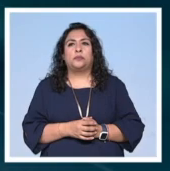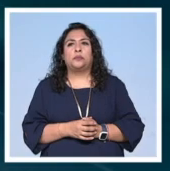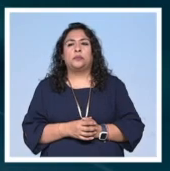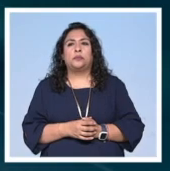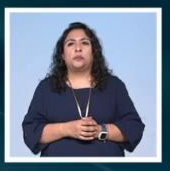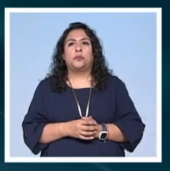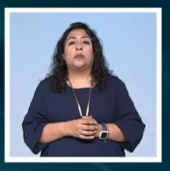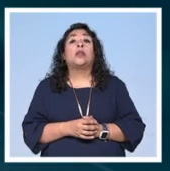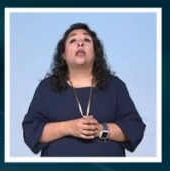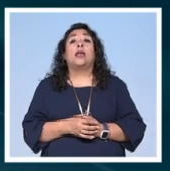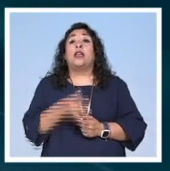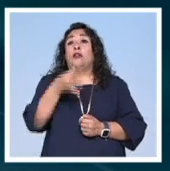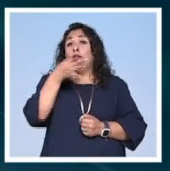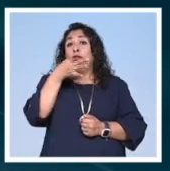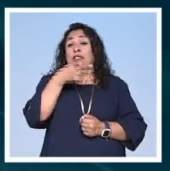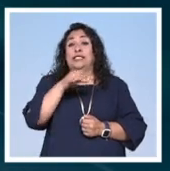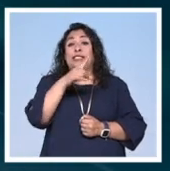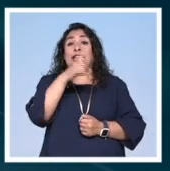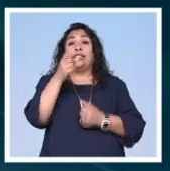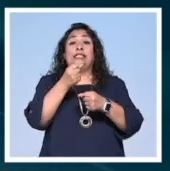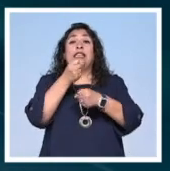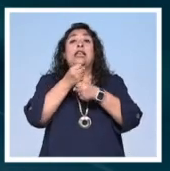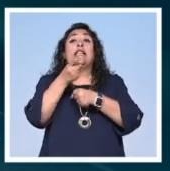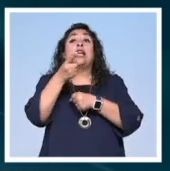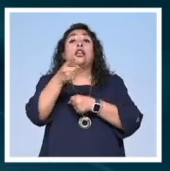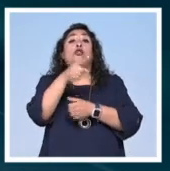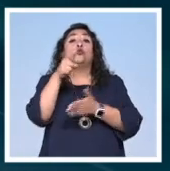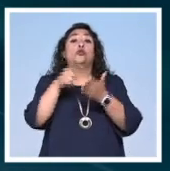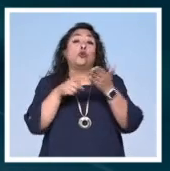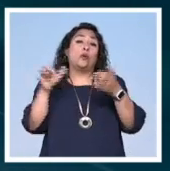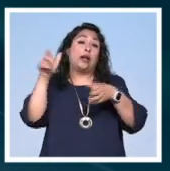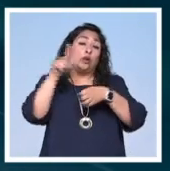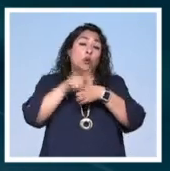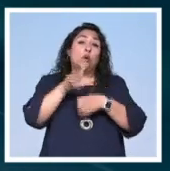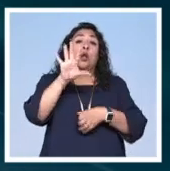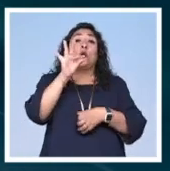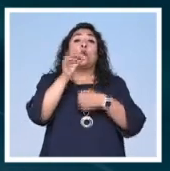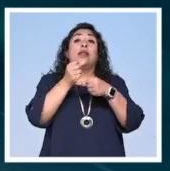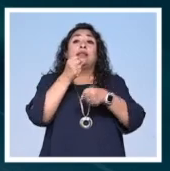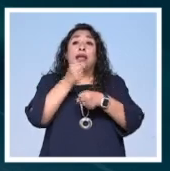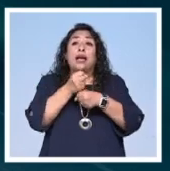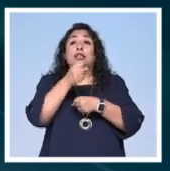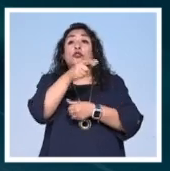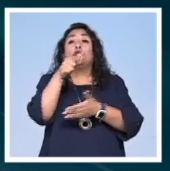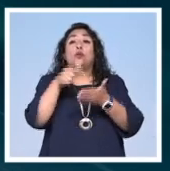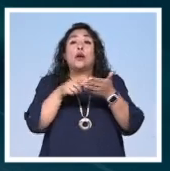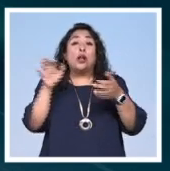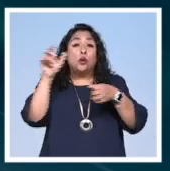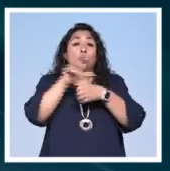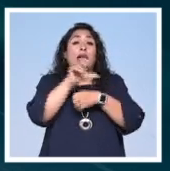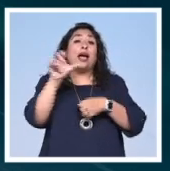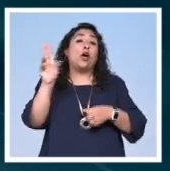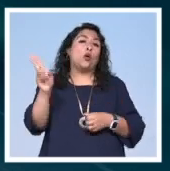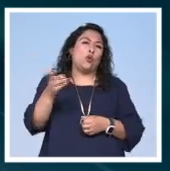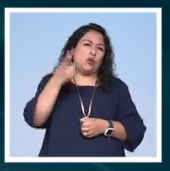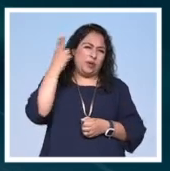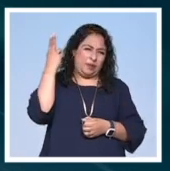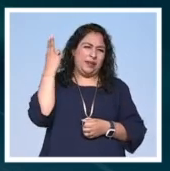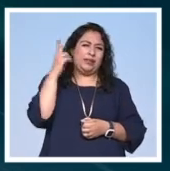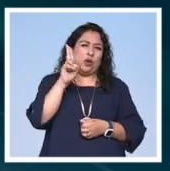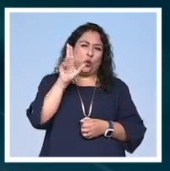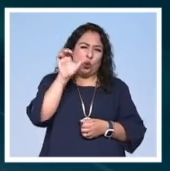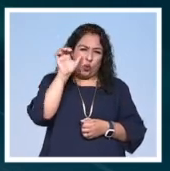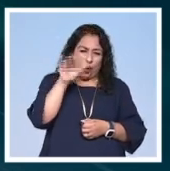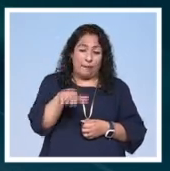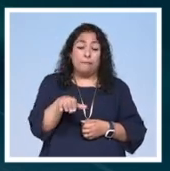año festeja 100 años como recinto cultural 40 años como recinto cultural de la Universidad Autónoma